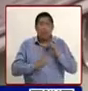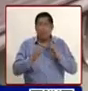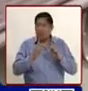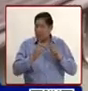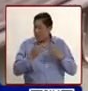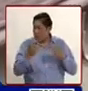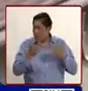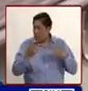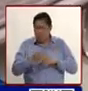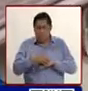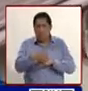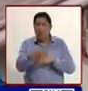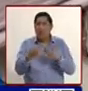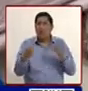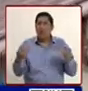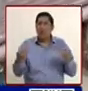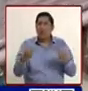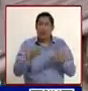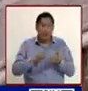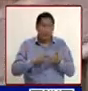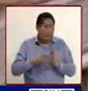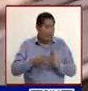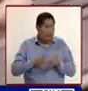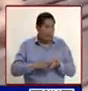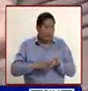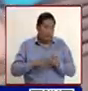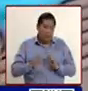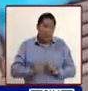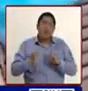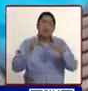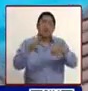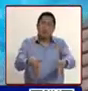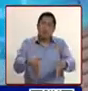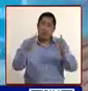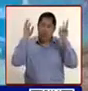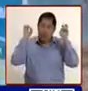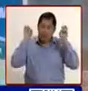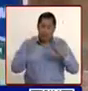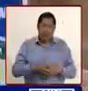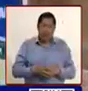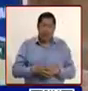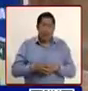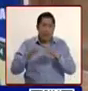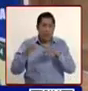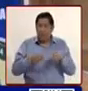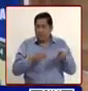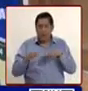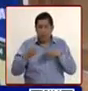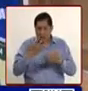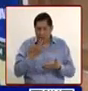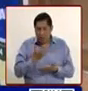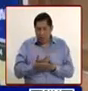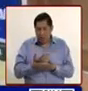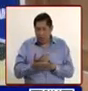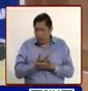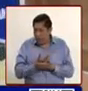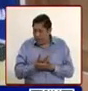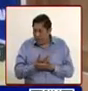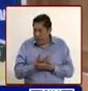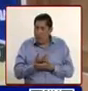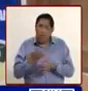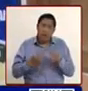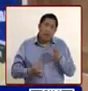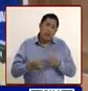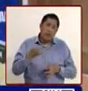residuo de tierra que signifique un entierro o un supuesto entierro. Se ha hecho también la verificación si